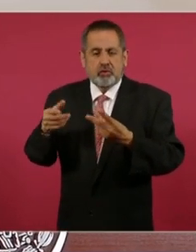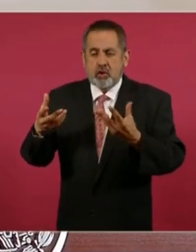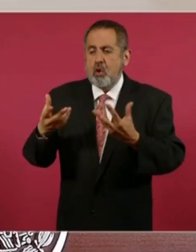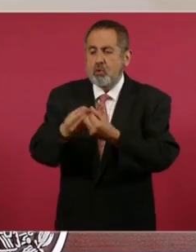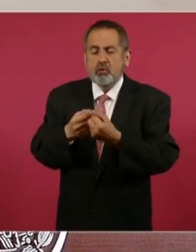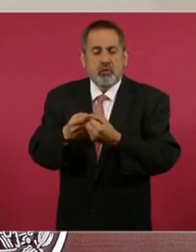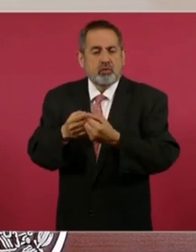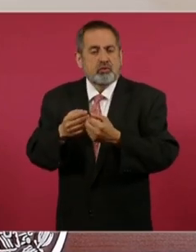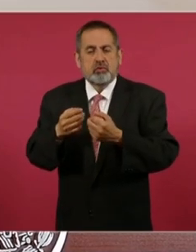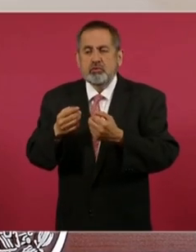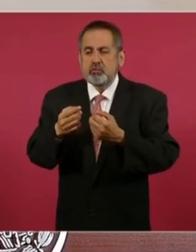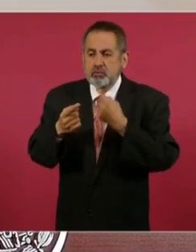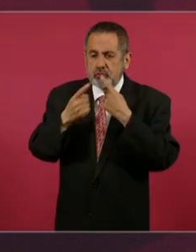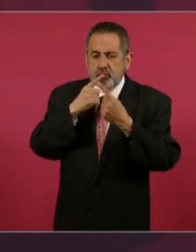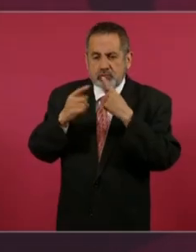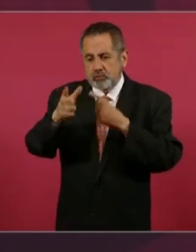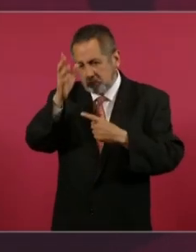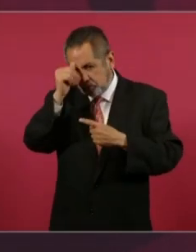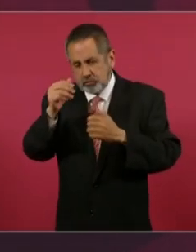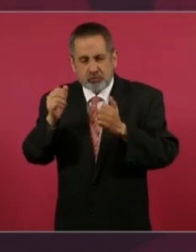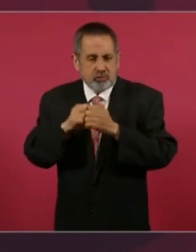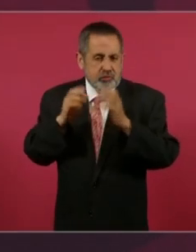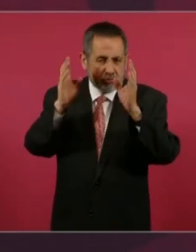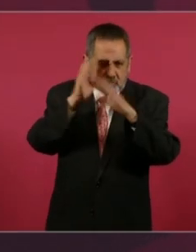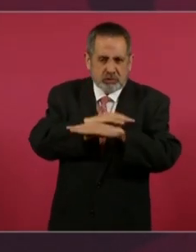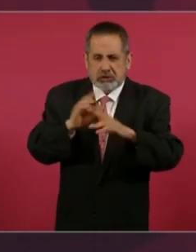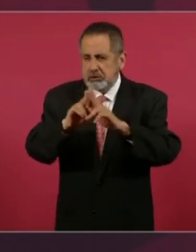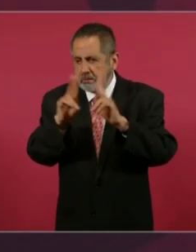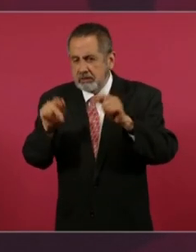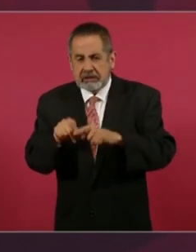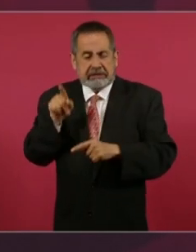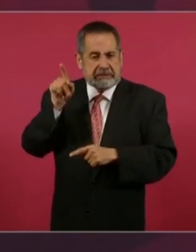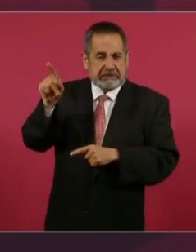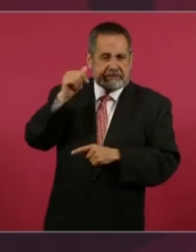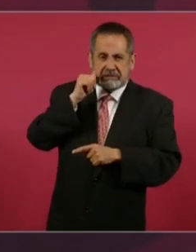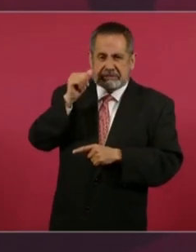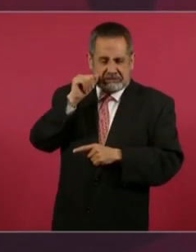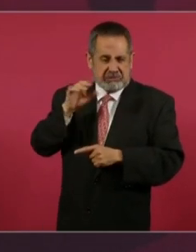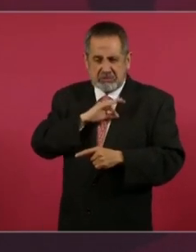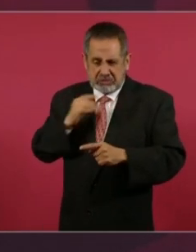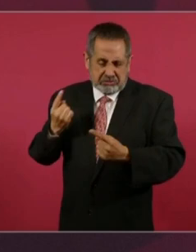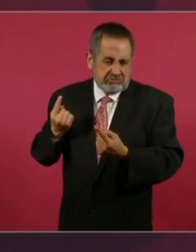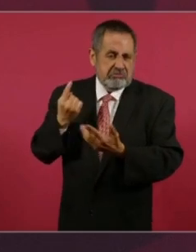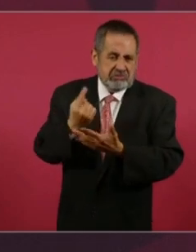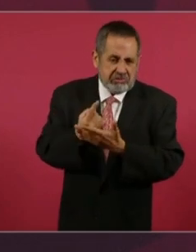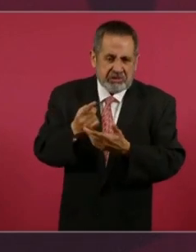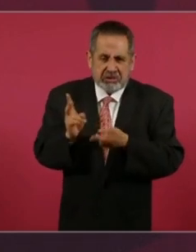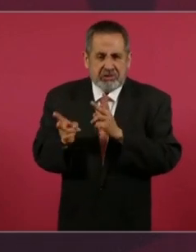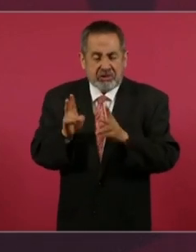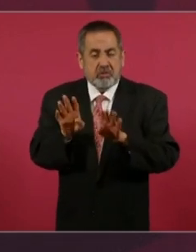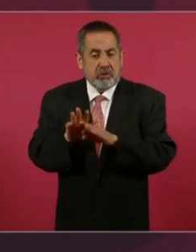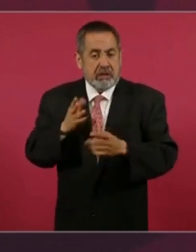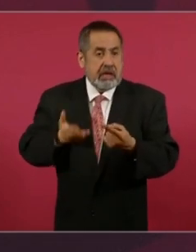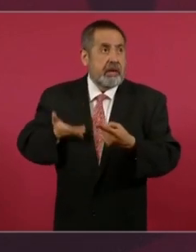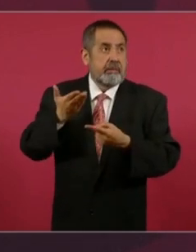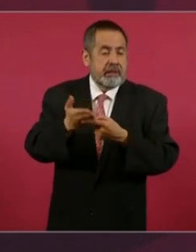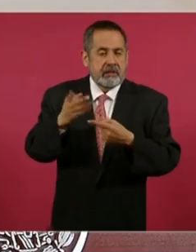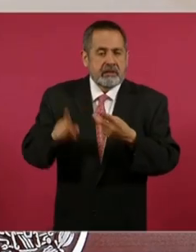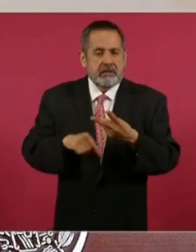buscar acuerdos, conciliación en guerras. Lo propuse a